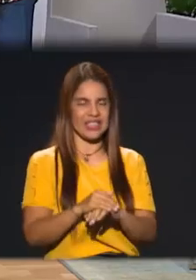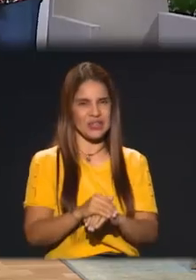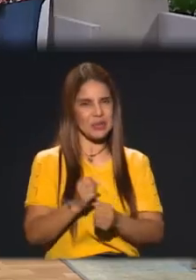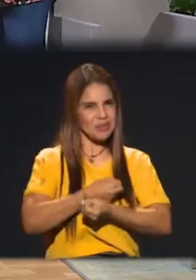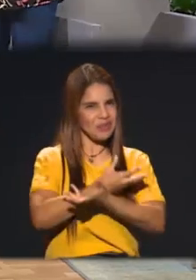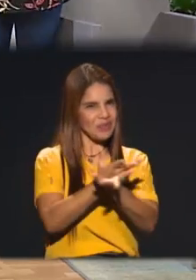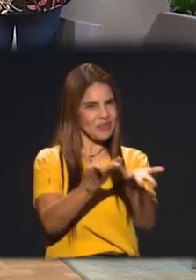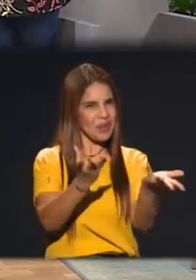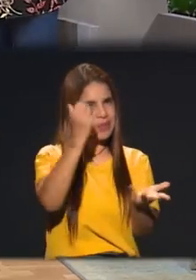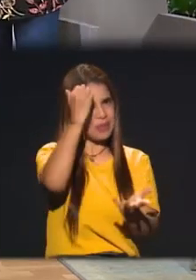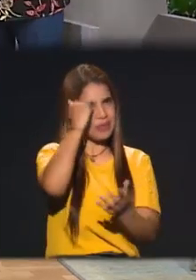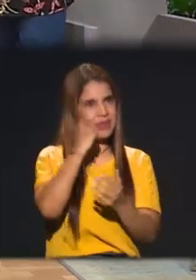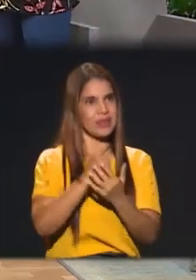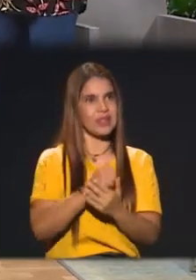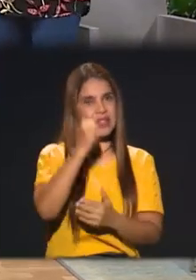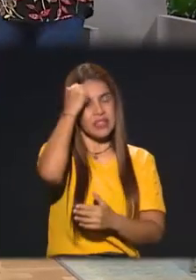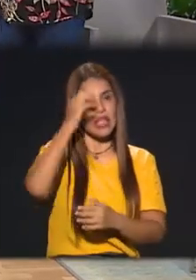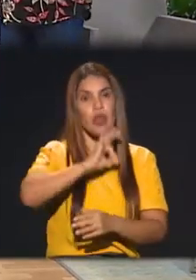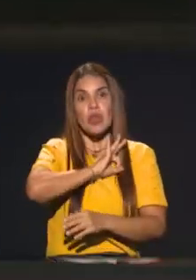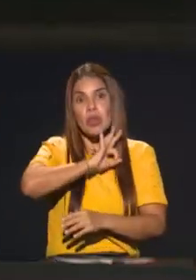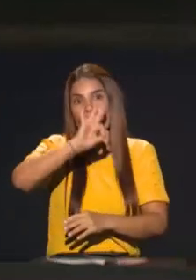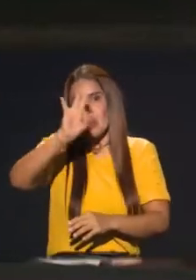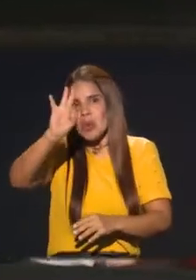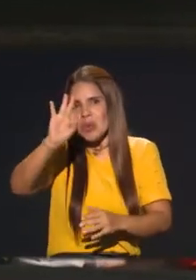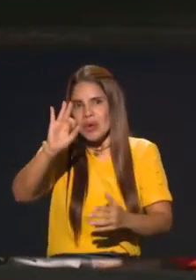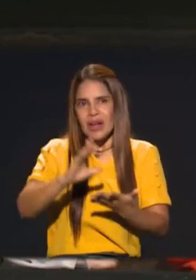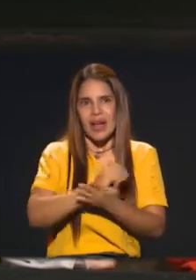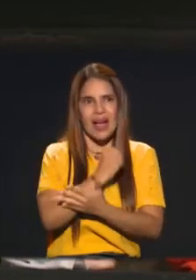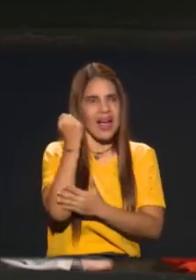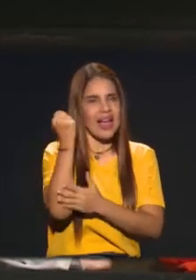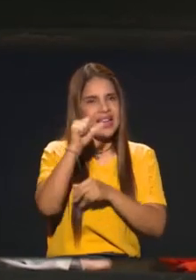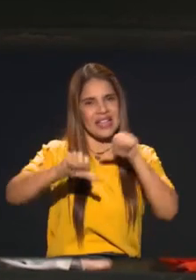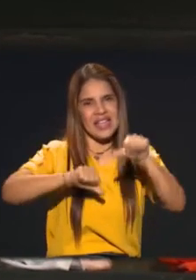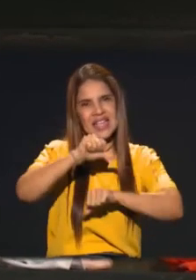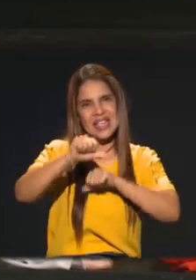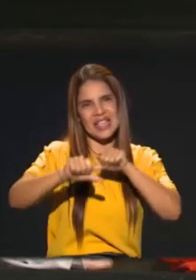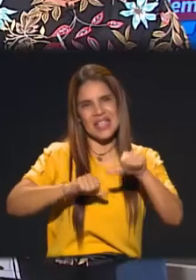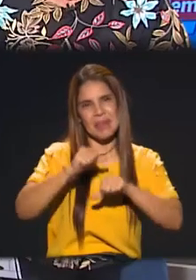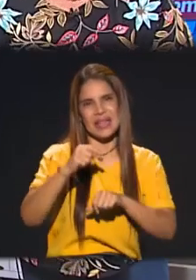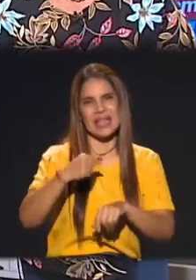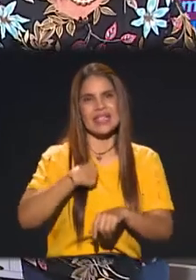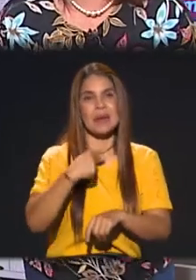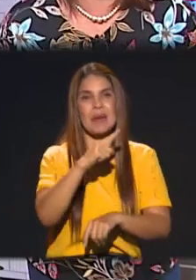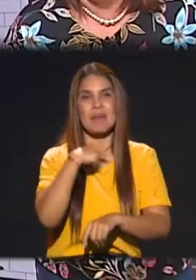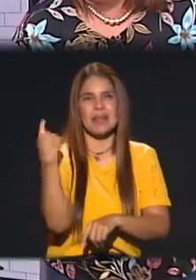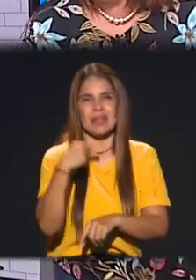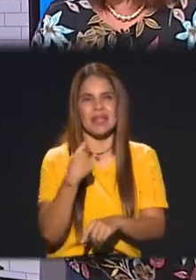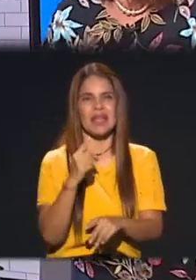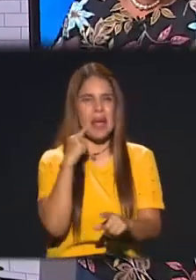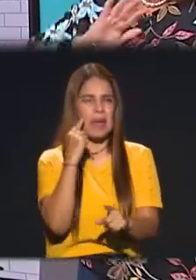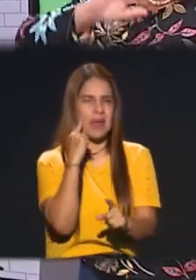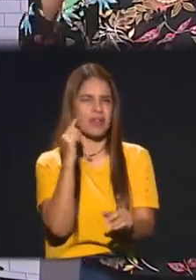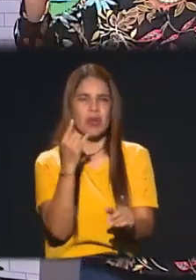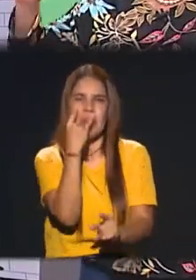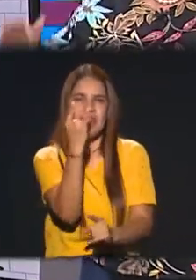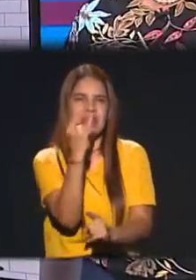profesoras. Sé que nunca gané química porque la única química que me interesaba ganar era la que había entre tú y yo.